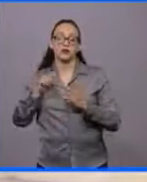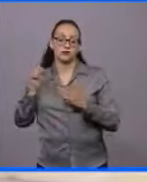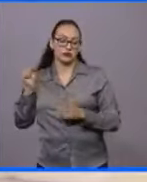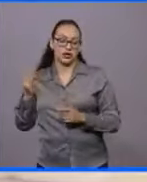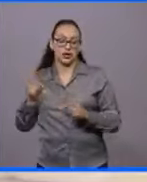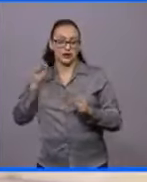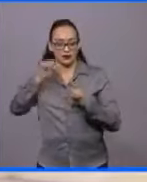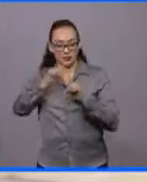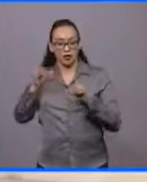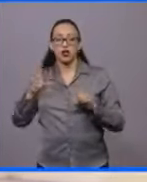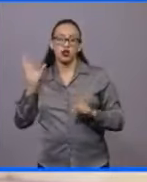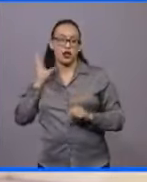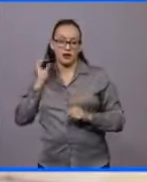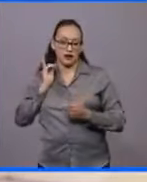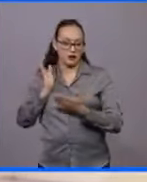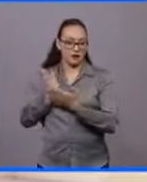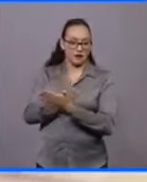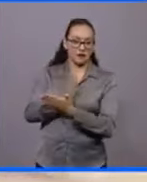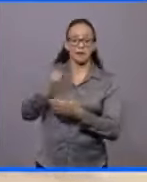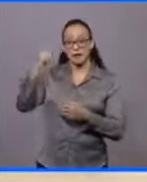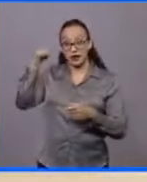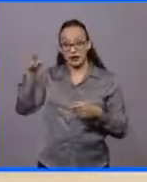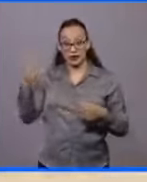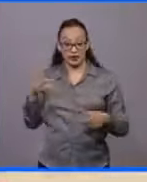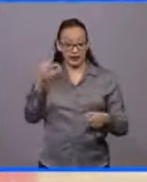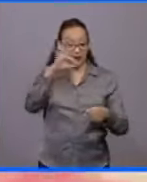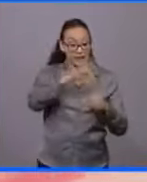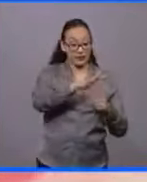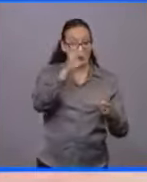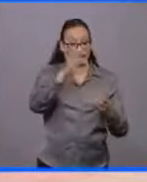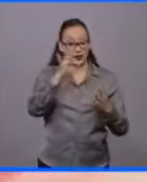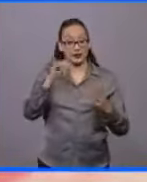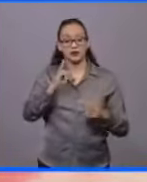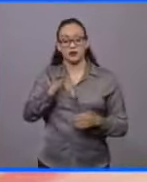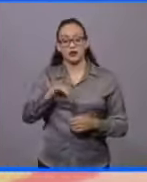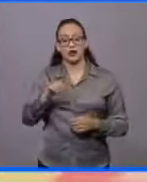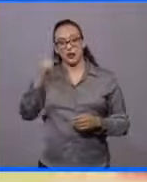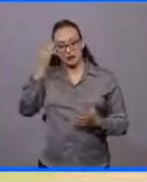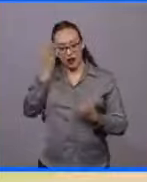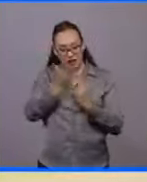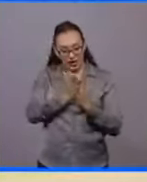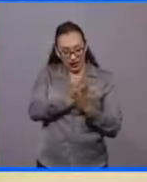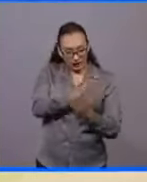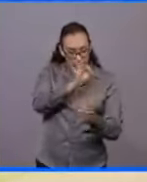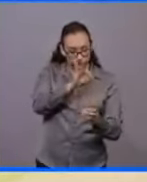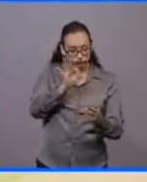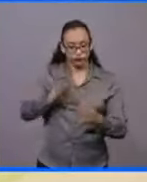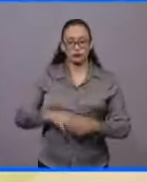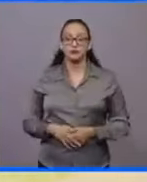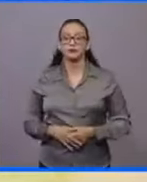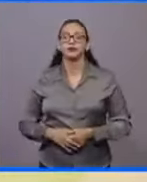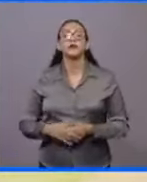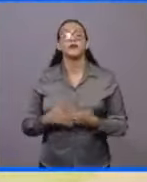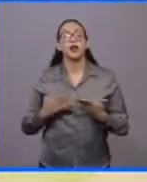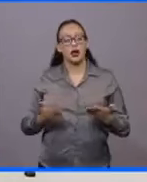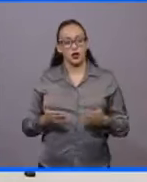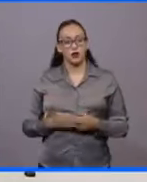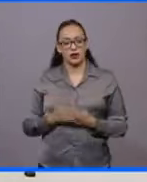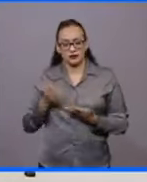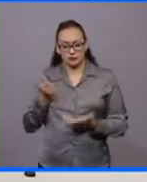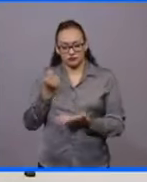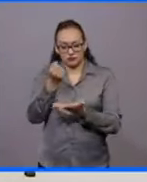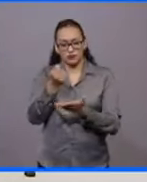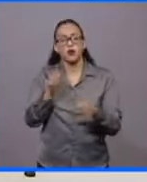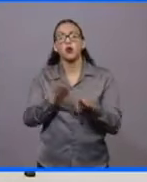quien designe a los consejeros del INE mediante votación de 3/4 partes de los legisladores. mientras que el financiamiento debe